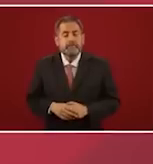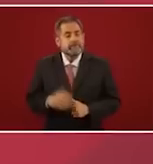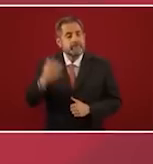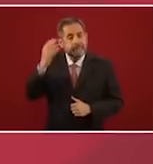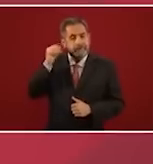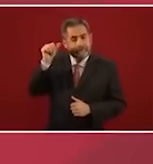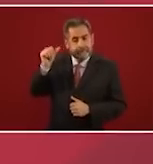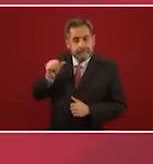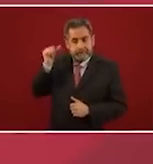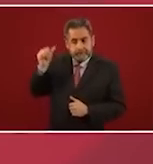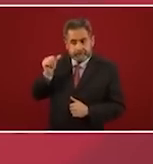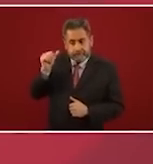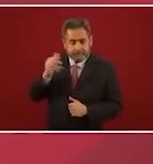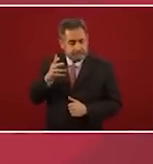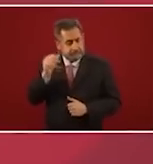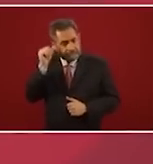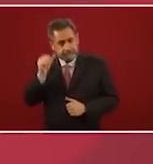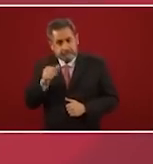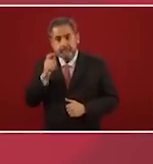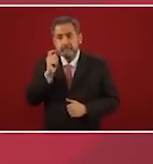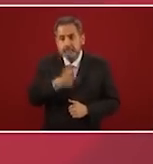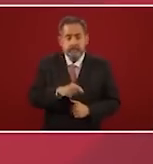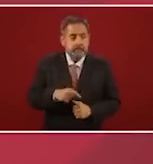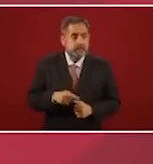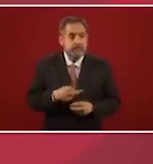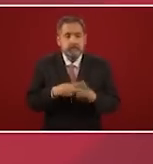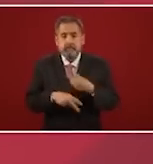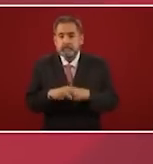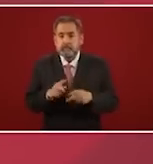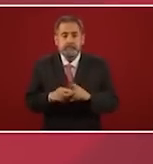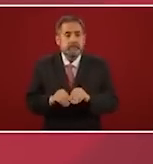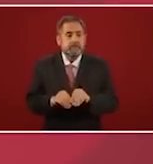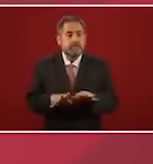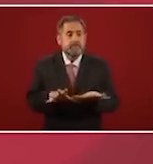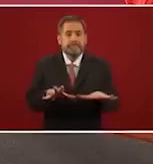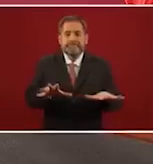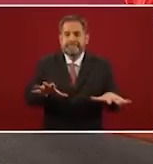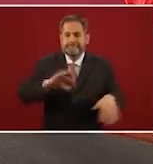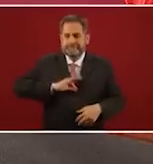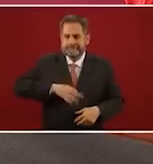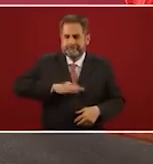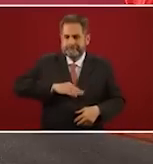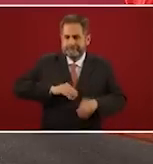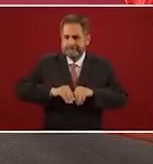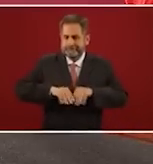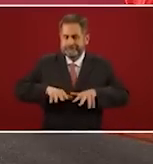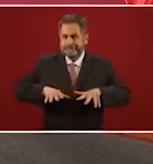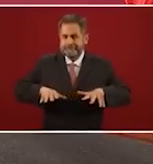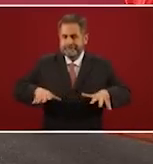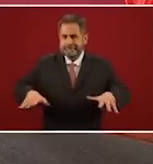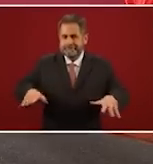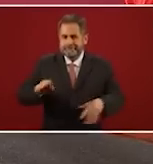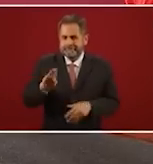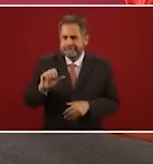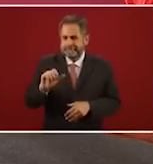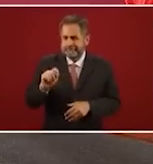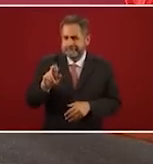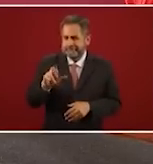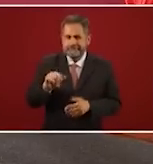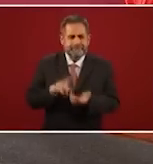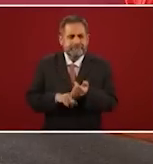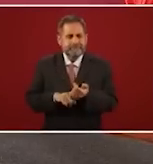abril, fines de abril, tuvimos un brote de infección por una bacteria asociada con la